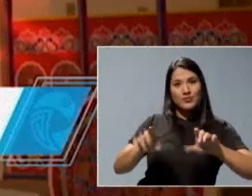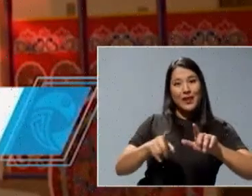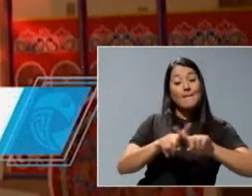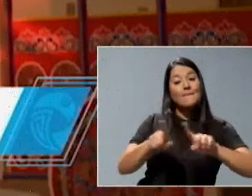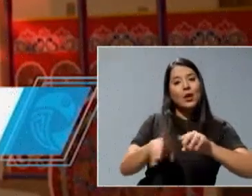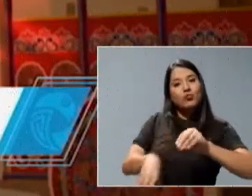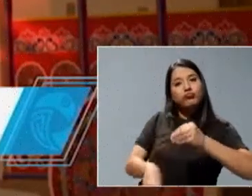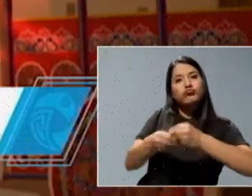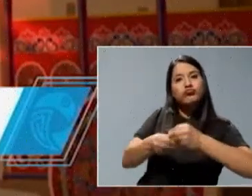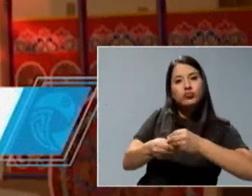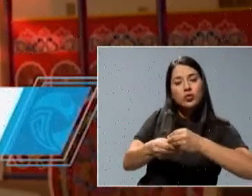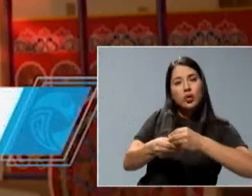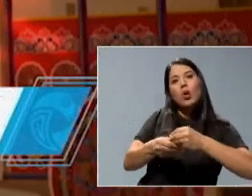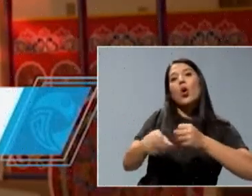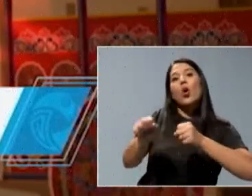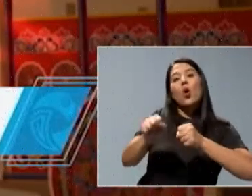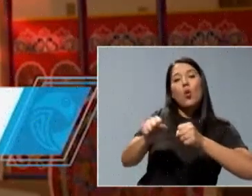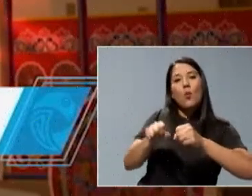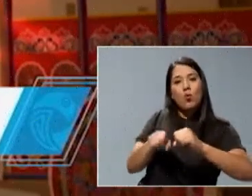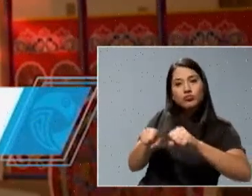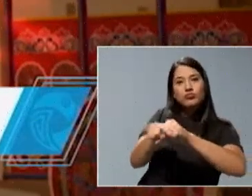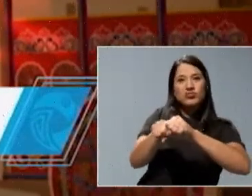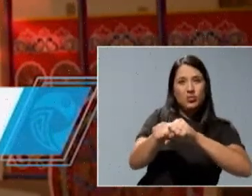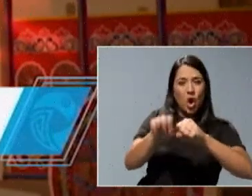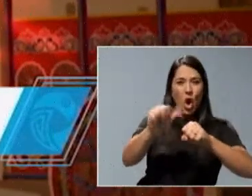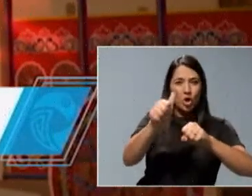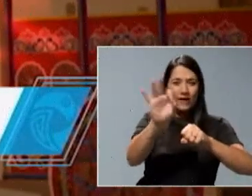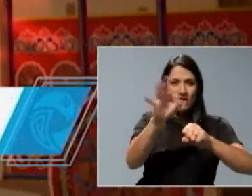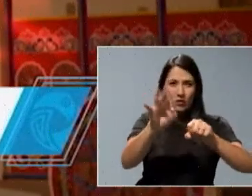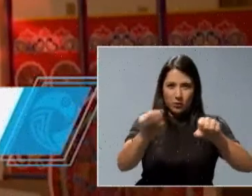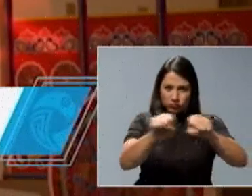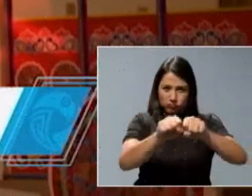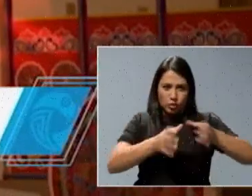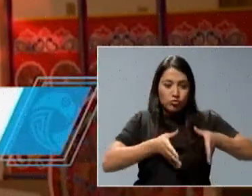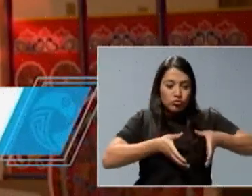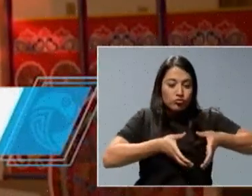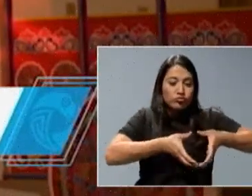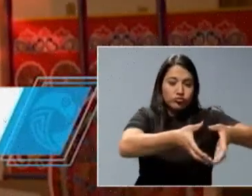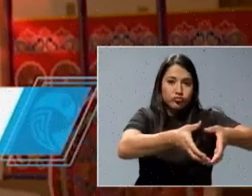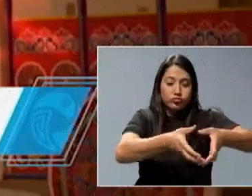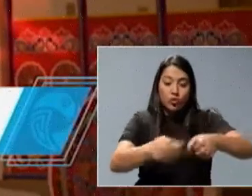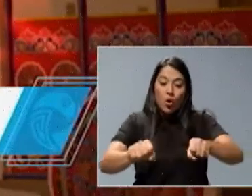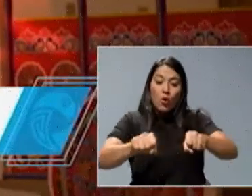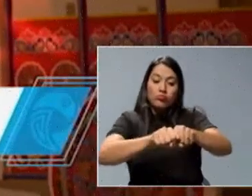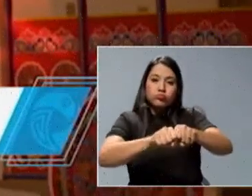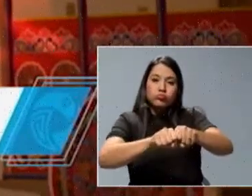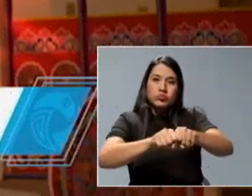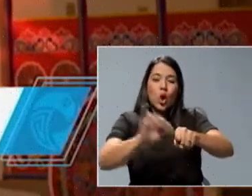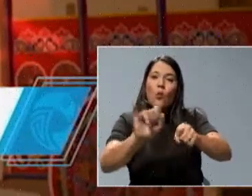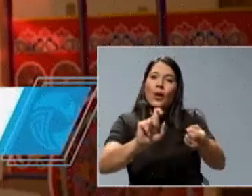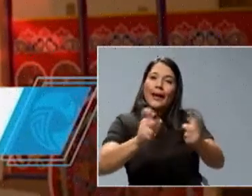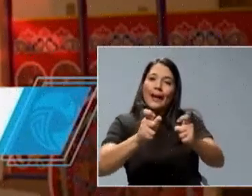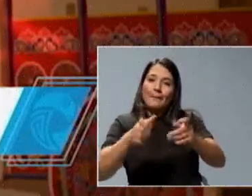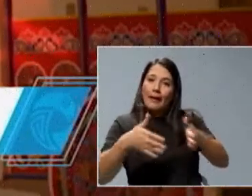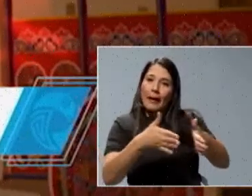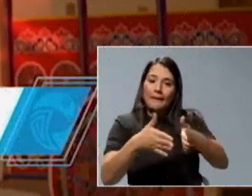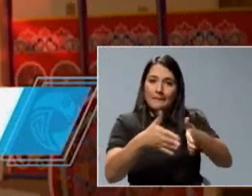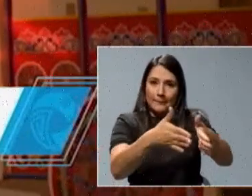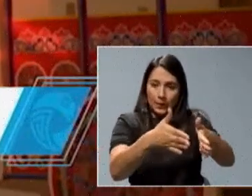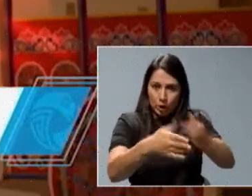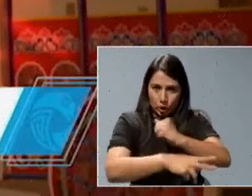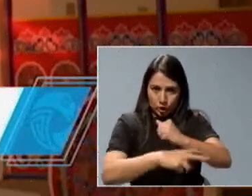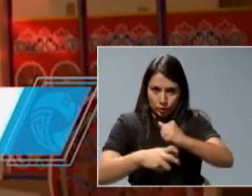una manguera, algunas, la mayoría de veces de alta presión, ¿verdad? Y por medio de se